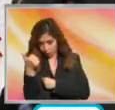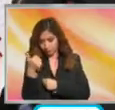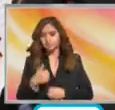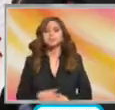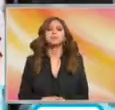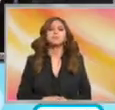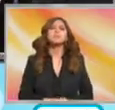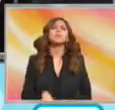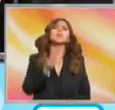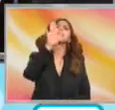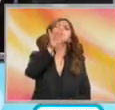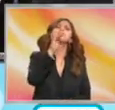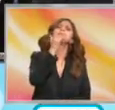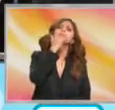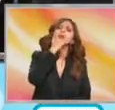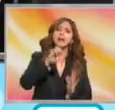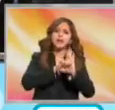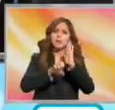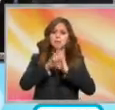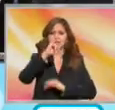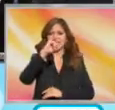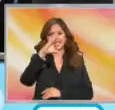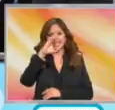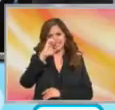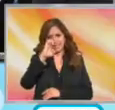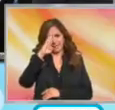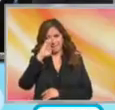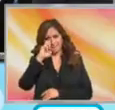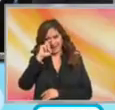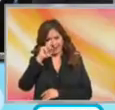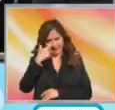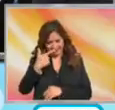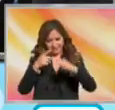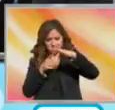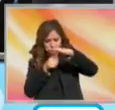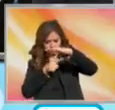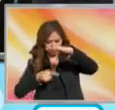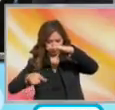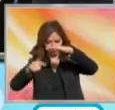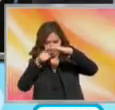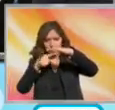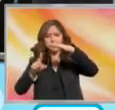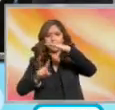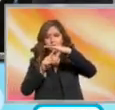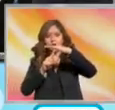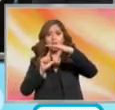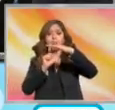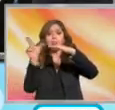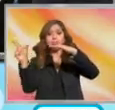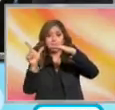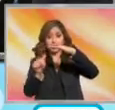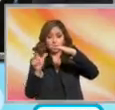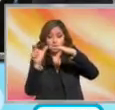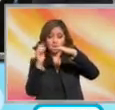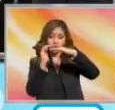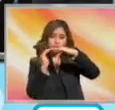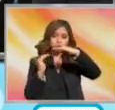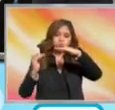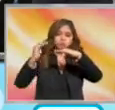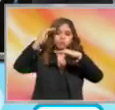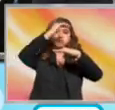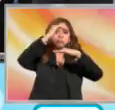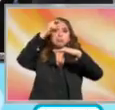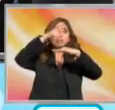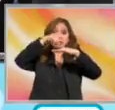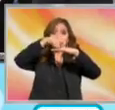el esfuerzo, la disciplina, bla, bla, bla. Pero también entender que cuando ya estemos en la punta de este iceberg, o sea, en el éxito, pues hay que también seguir con eso y Claro.